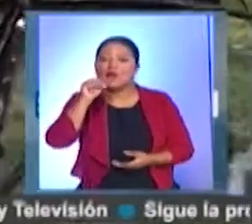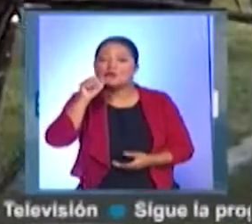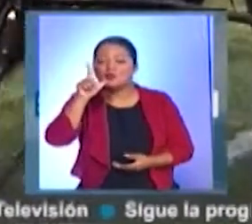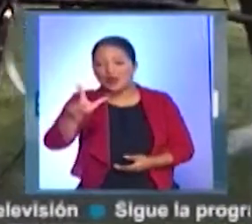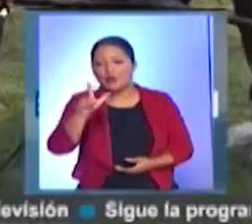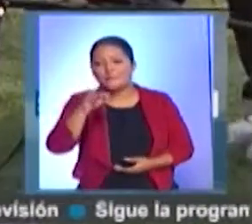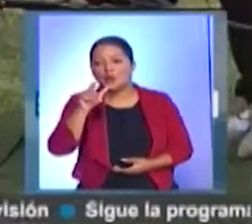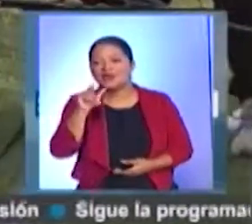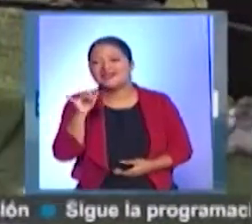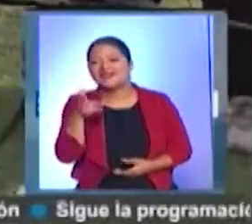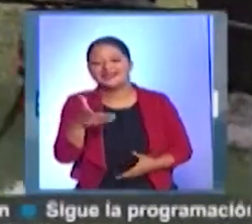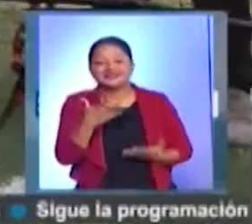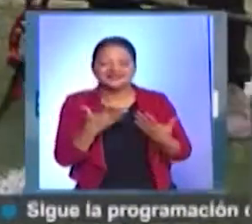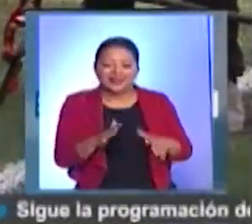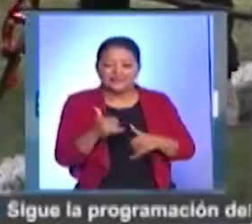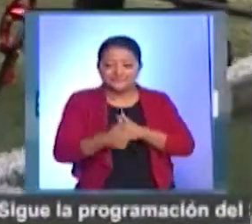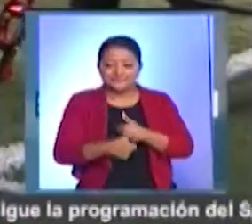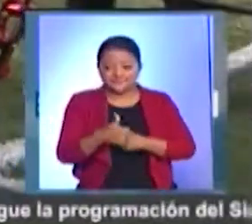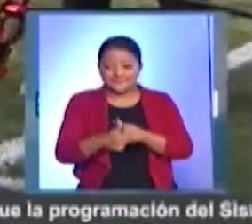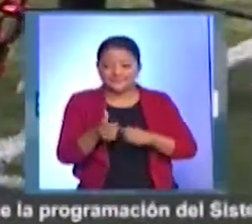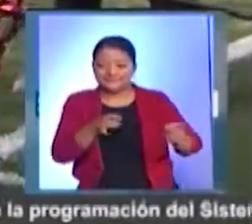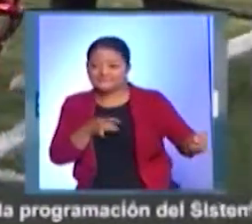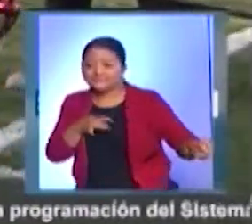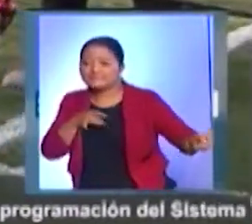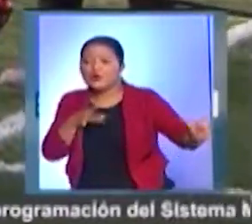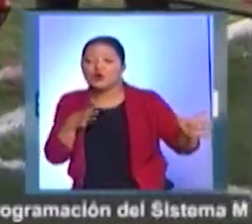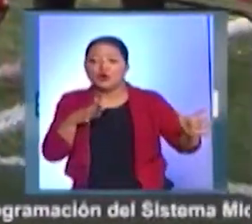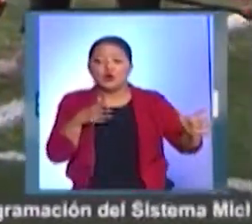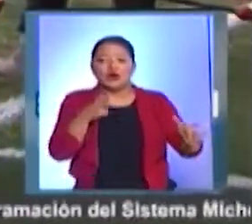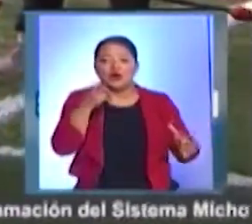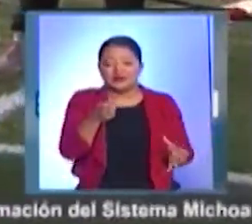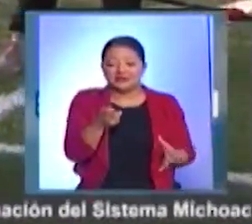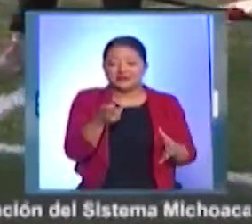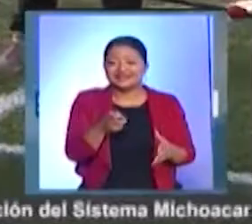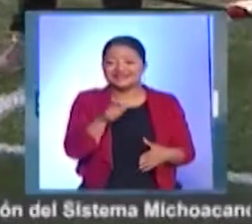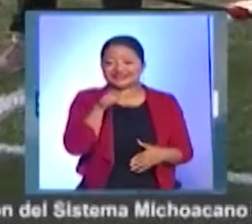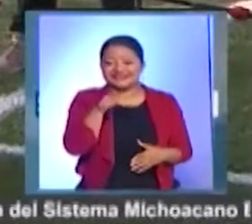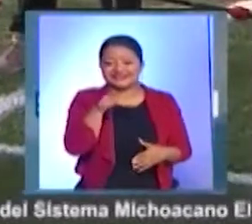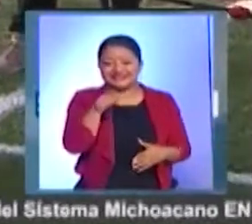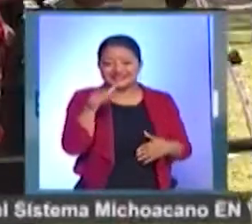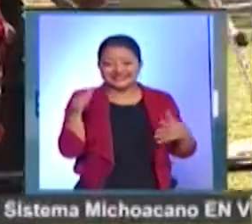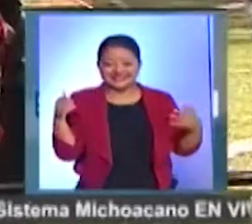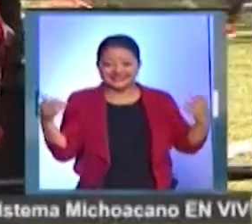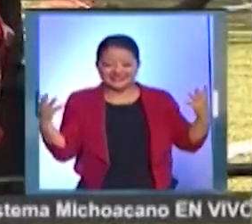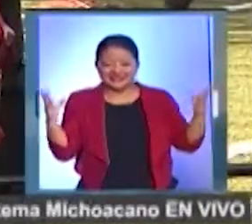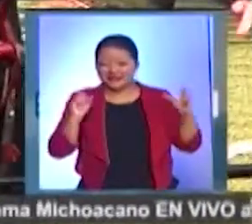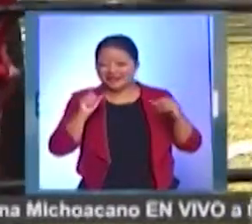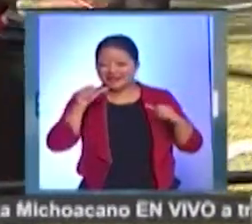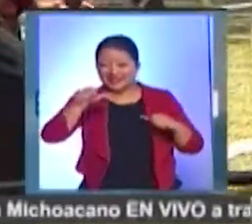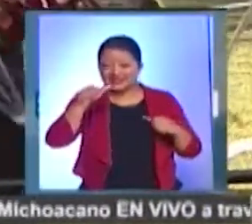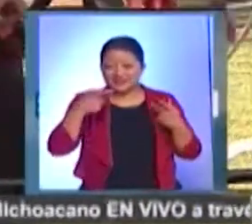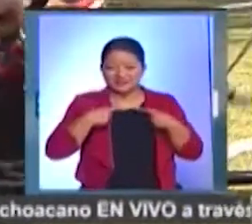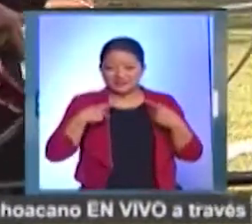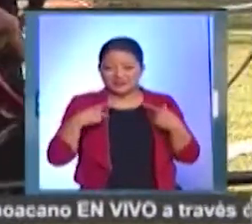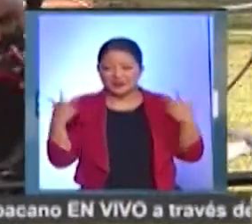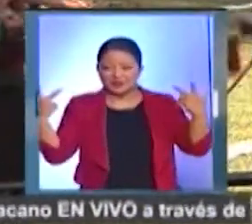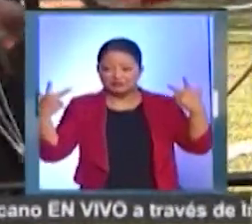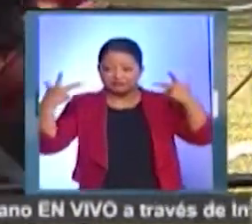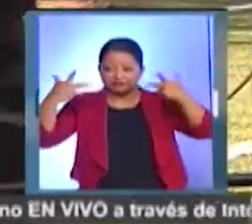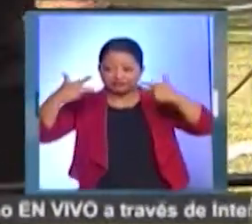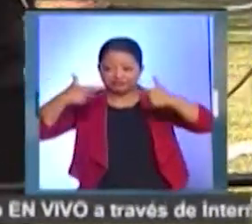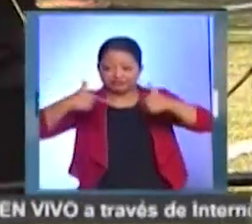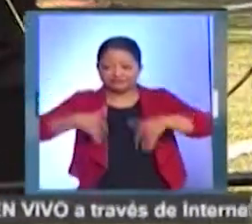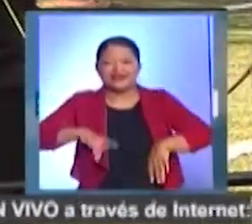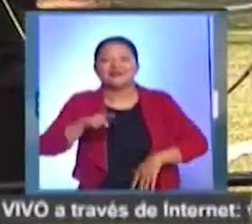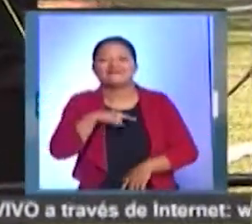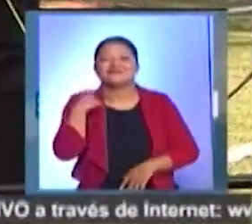2020 donde participó en la modalidad de tiro con arco la ronda de dieciseisavos de final el único arquero representante del estado perdió